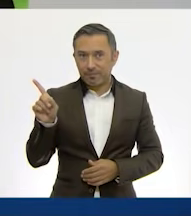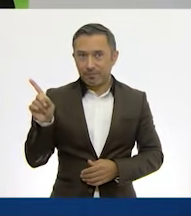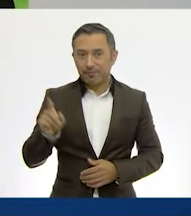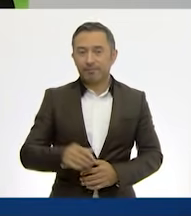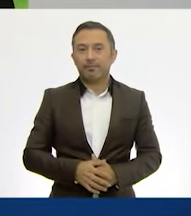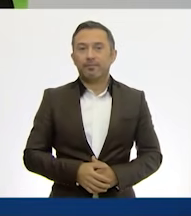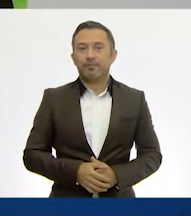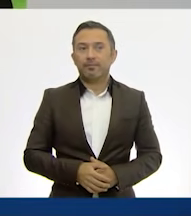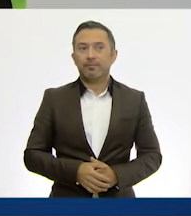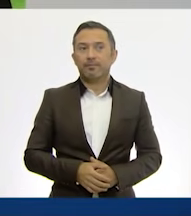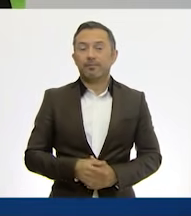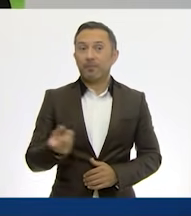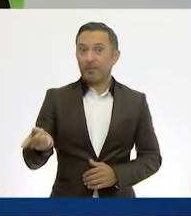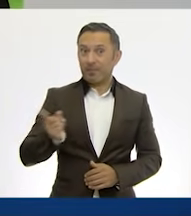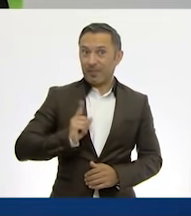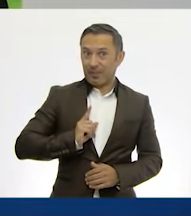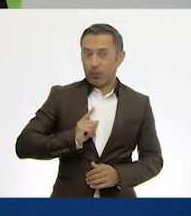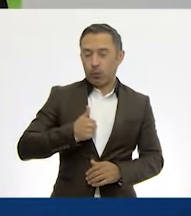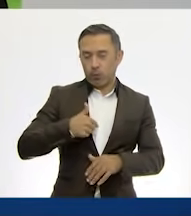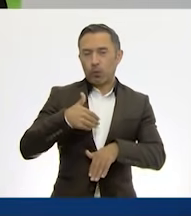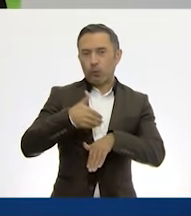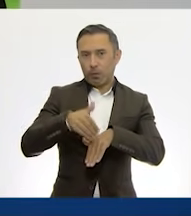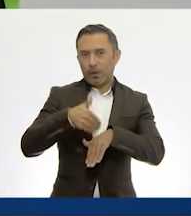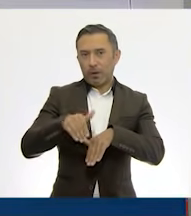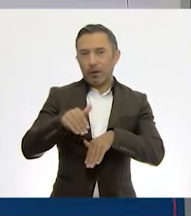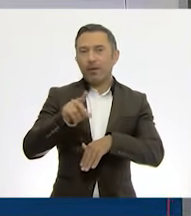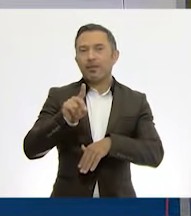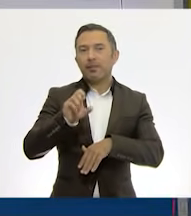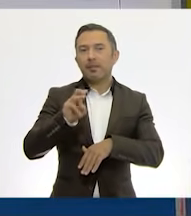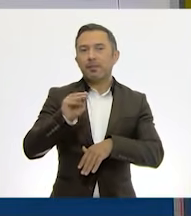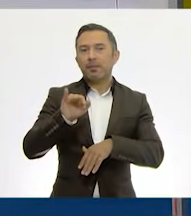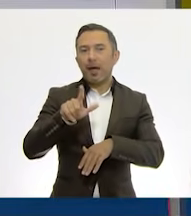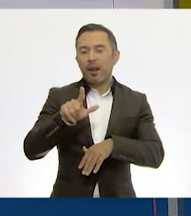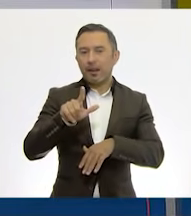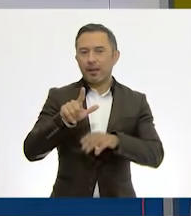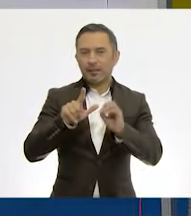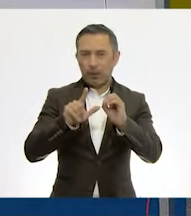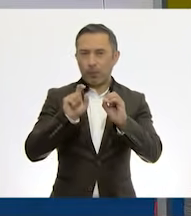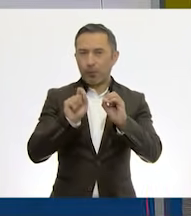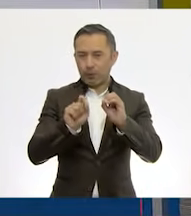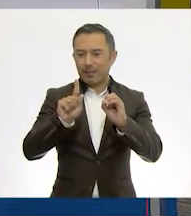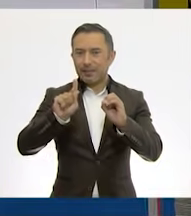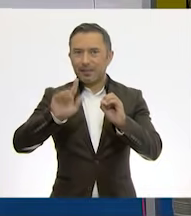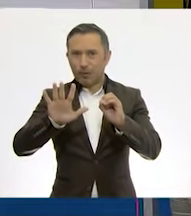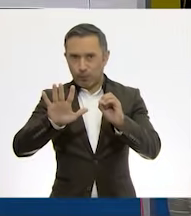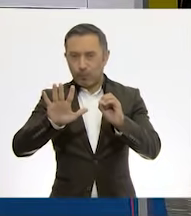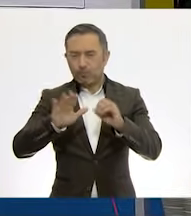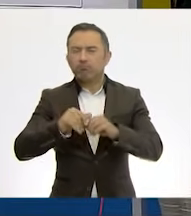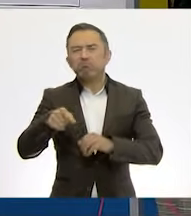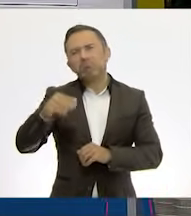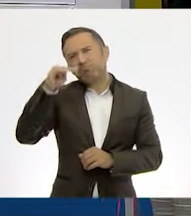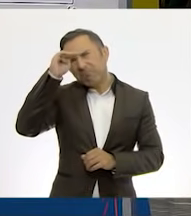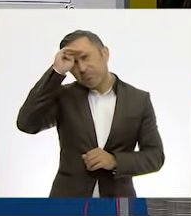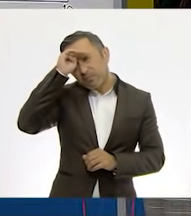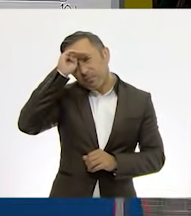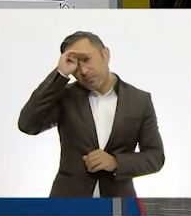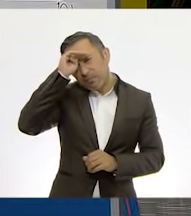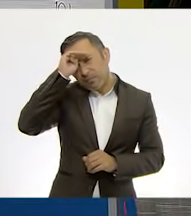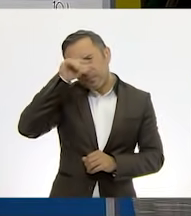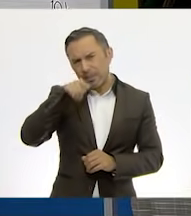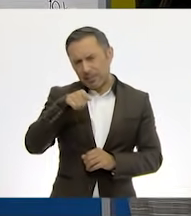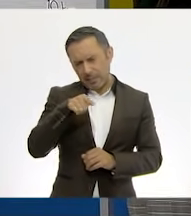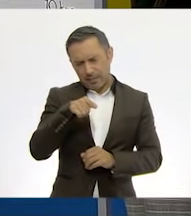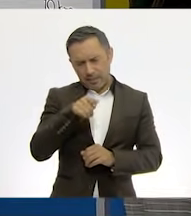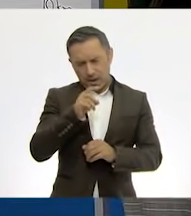A mí me tocó un número decimal, el punto setenta y cinco. Pensemos cómo podría hacerle para saber dónde ubicar